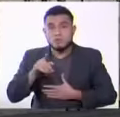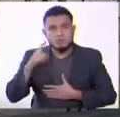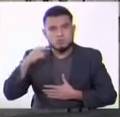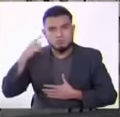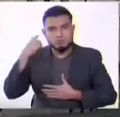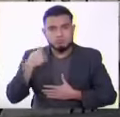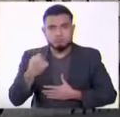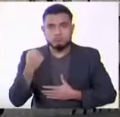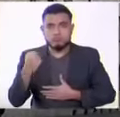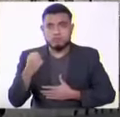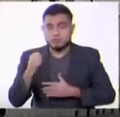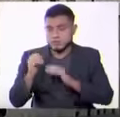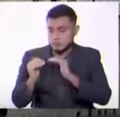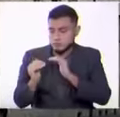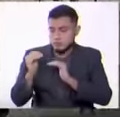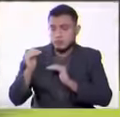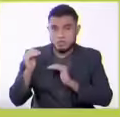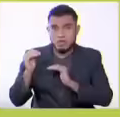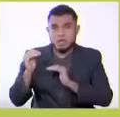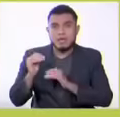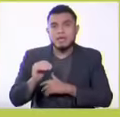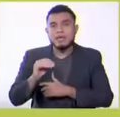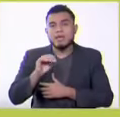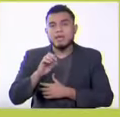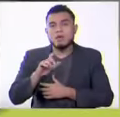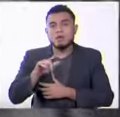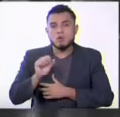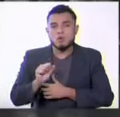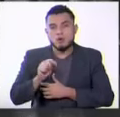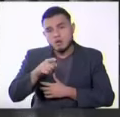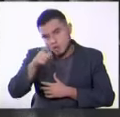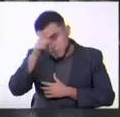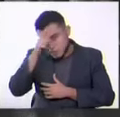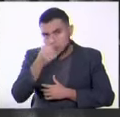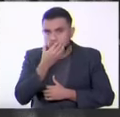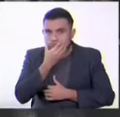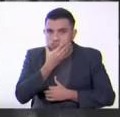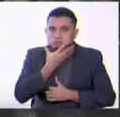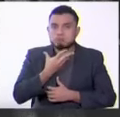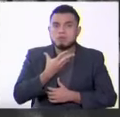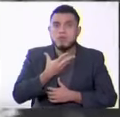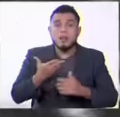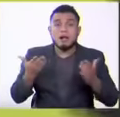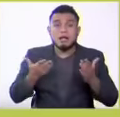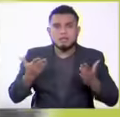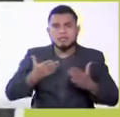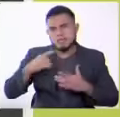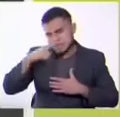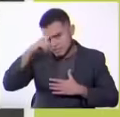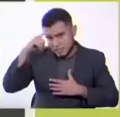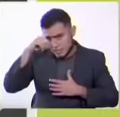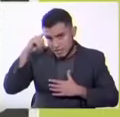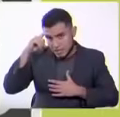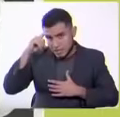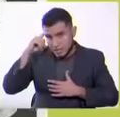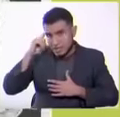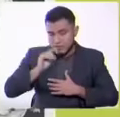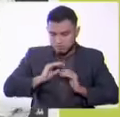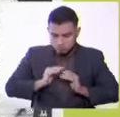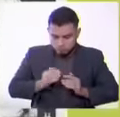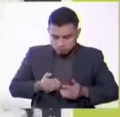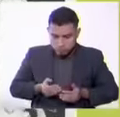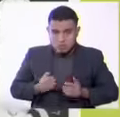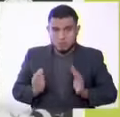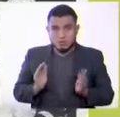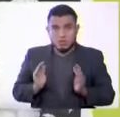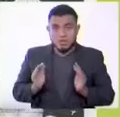más destacados del ecólogo alemán Ernst Haeckel realizaba trabajos de embriología comparada.